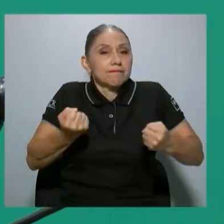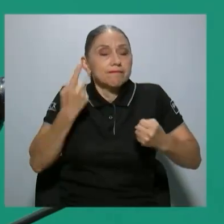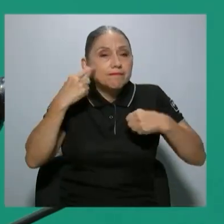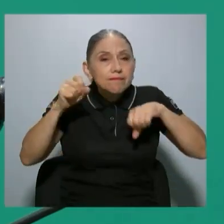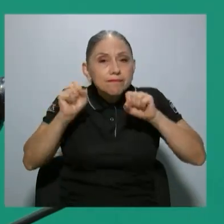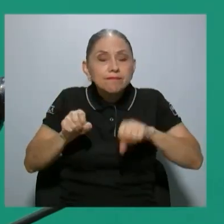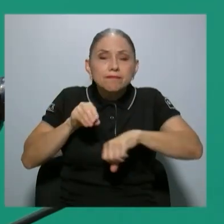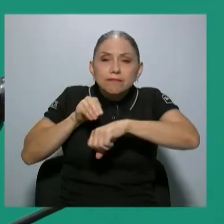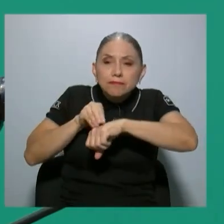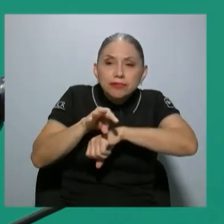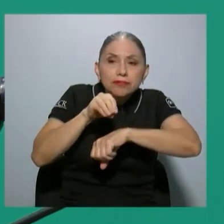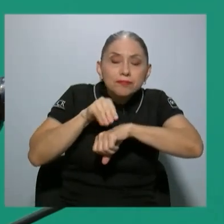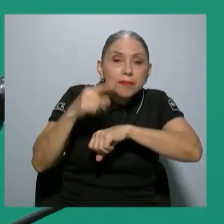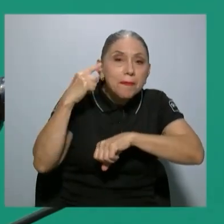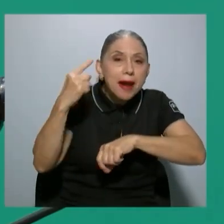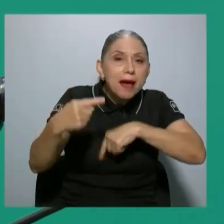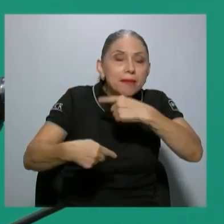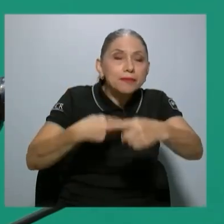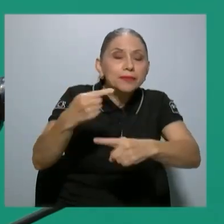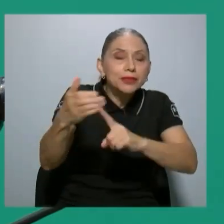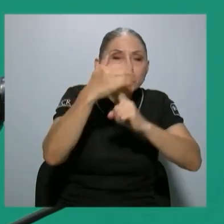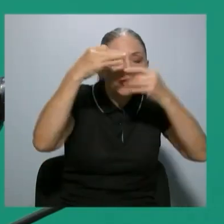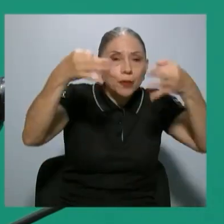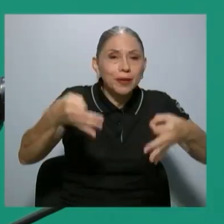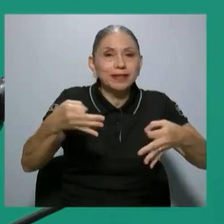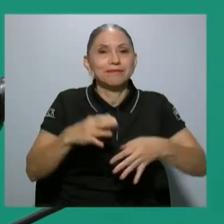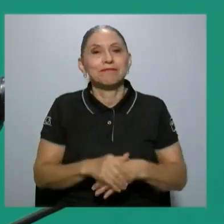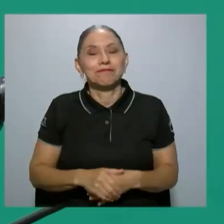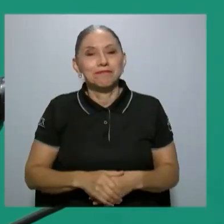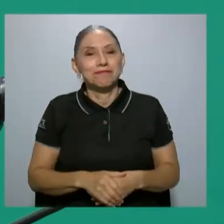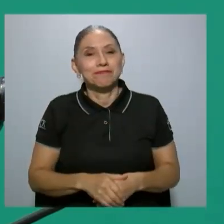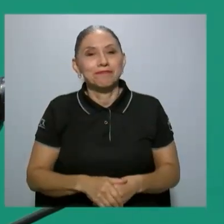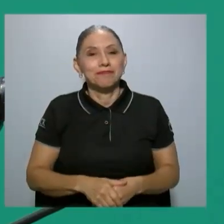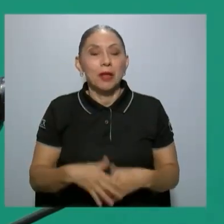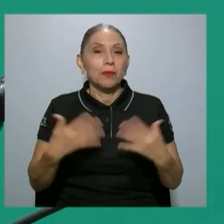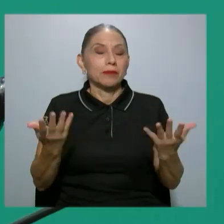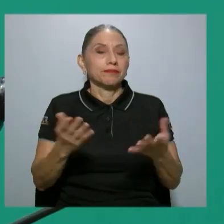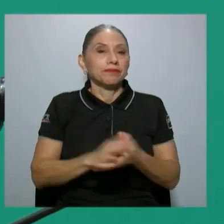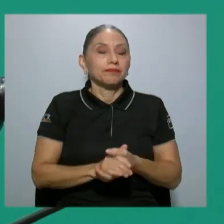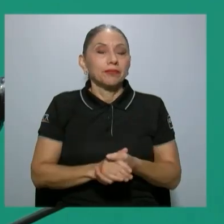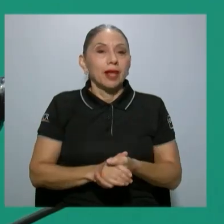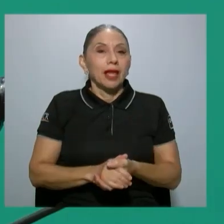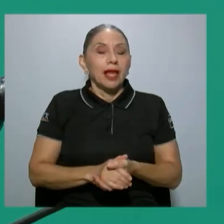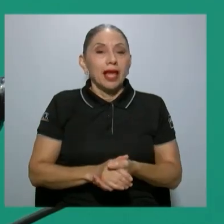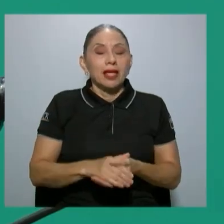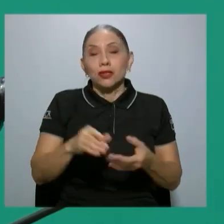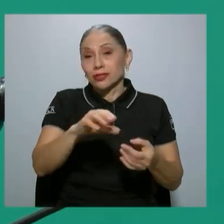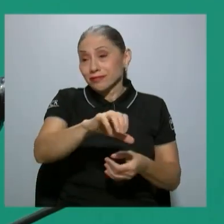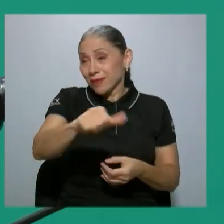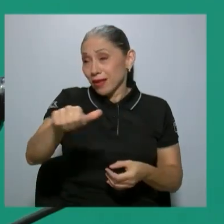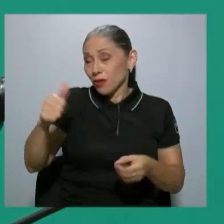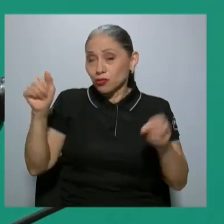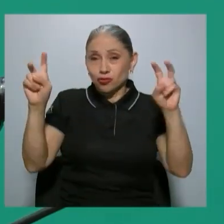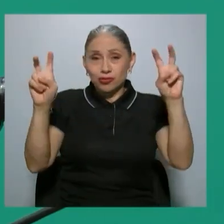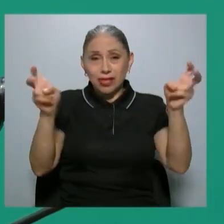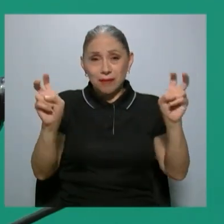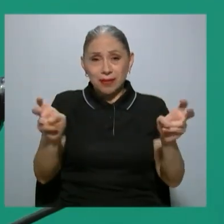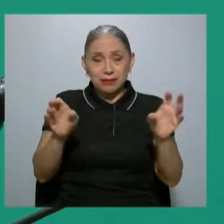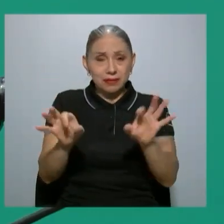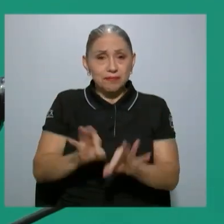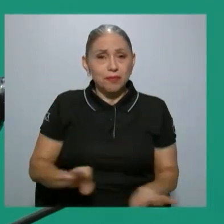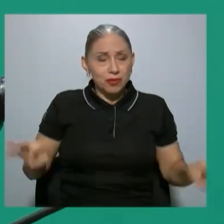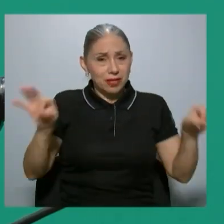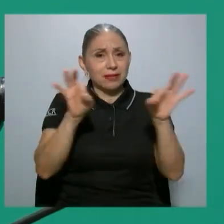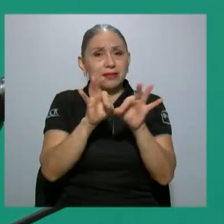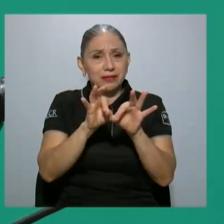toma de decisiones. Bueno, entonces hay otros temas que son importantes,